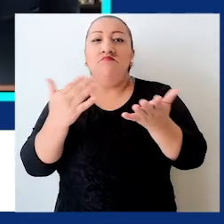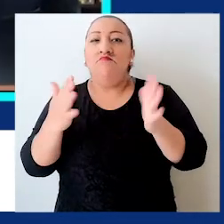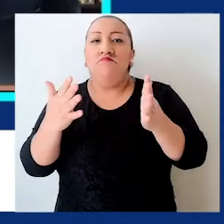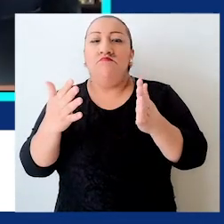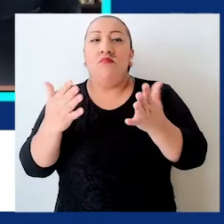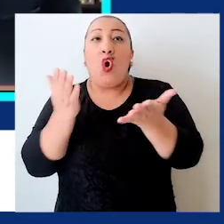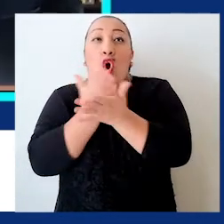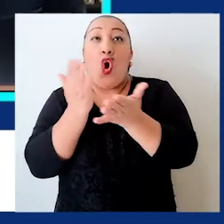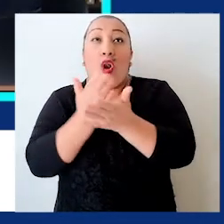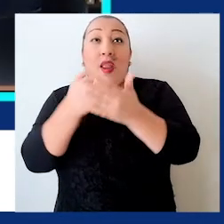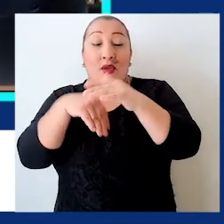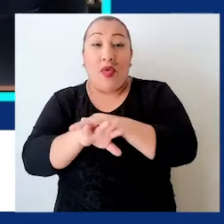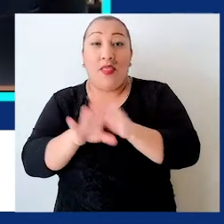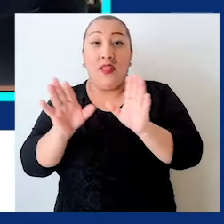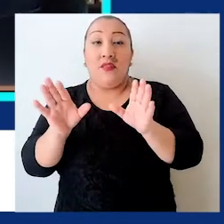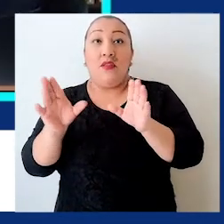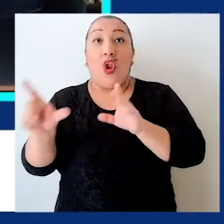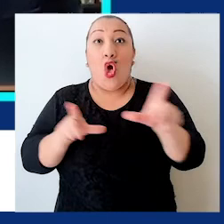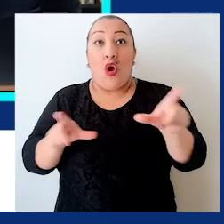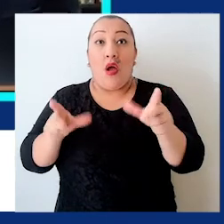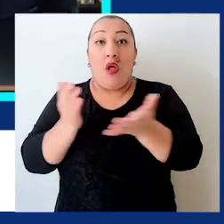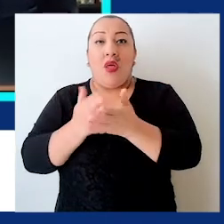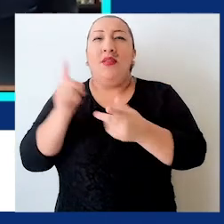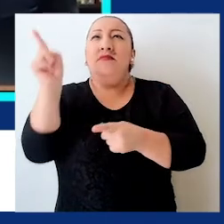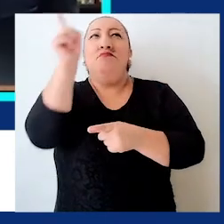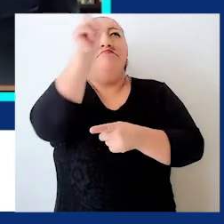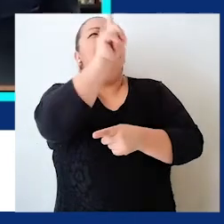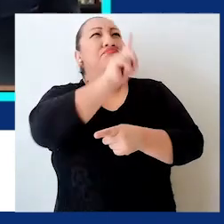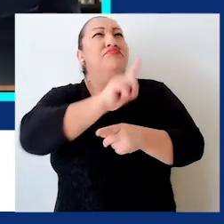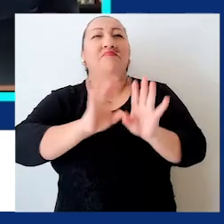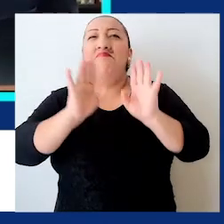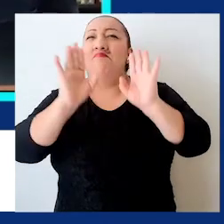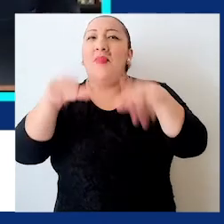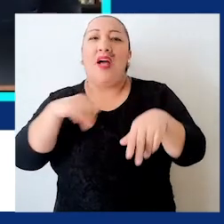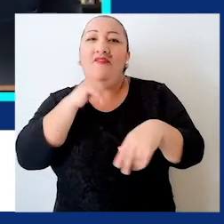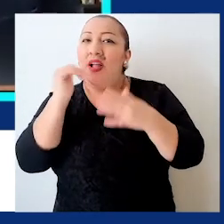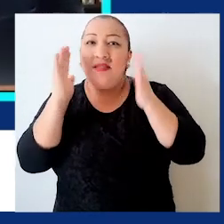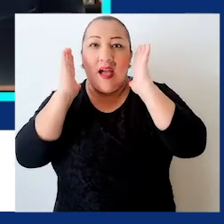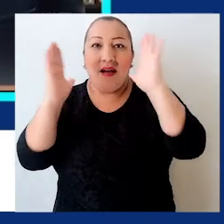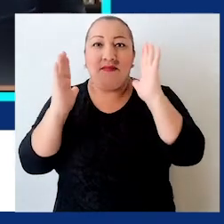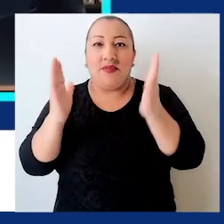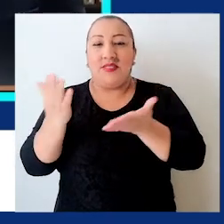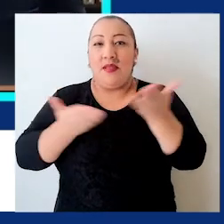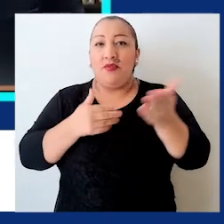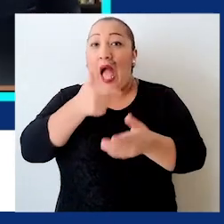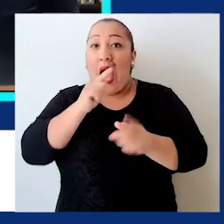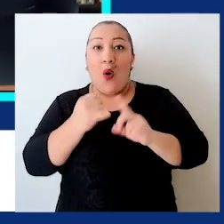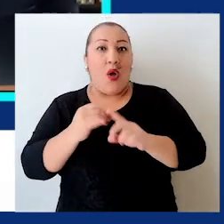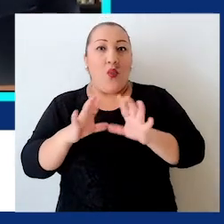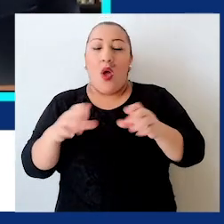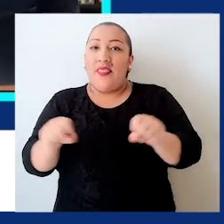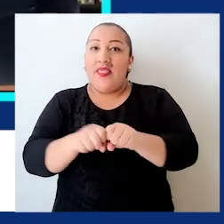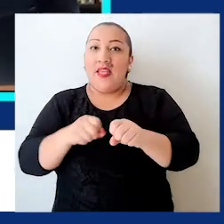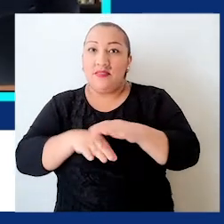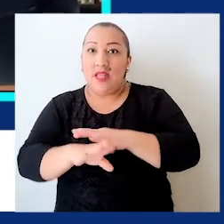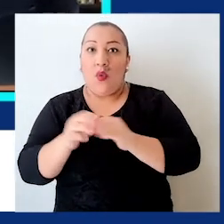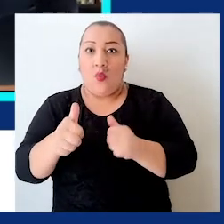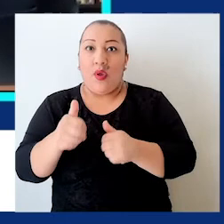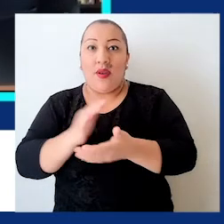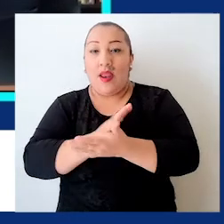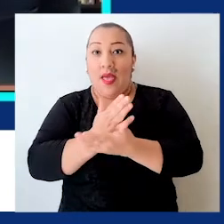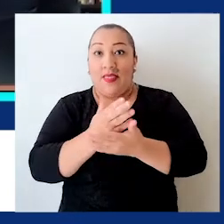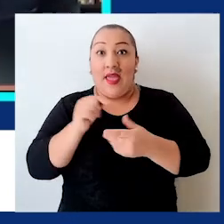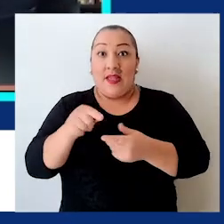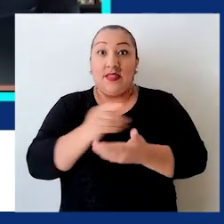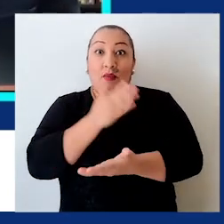locales escolares de zona rural tienen un déficit en el acceso al servicio de agua y desagüe de calidad, ¿no? Entonces,